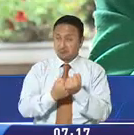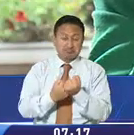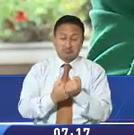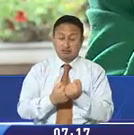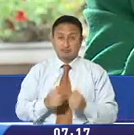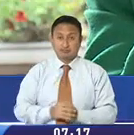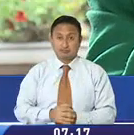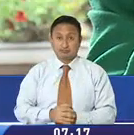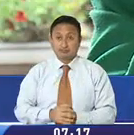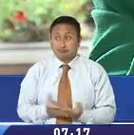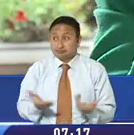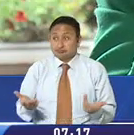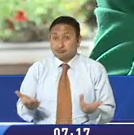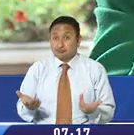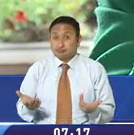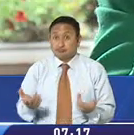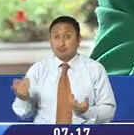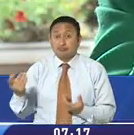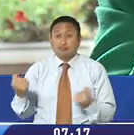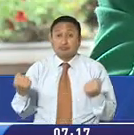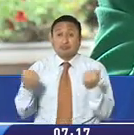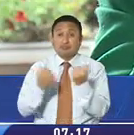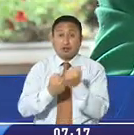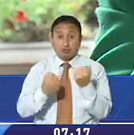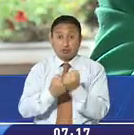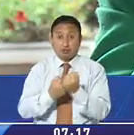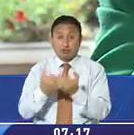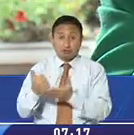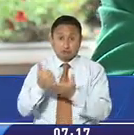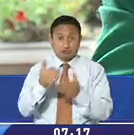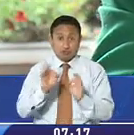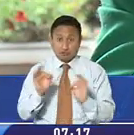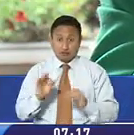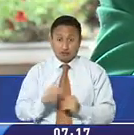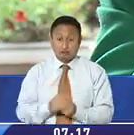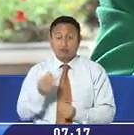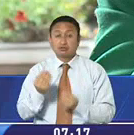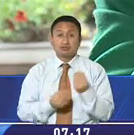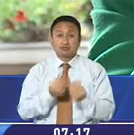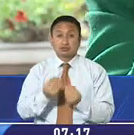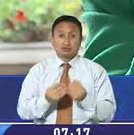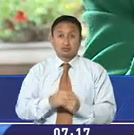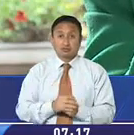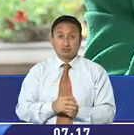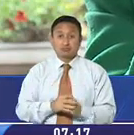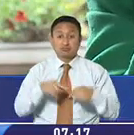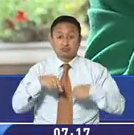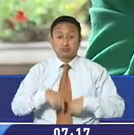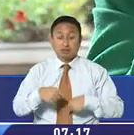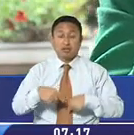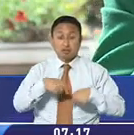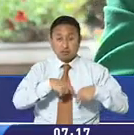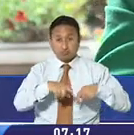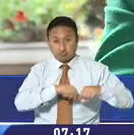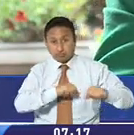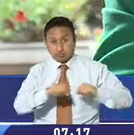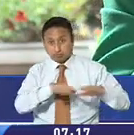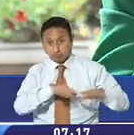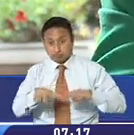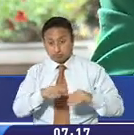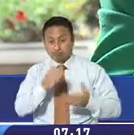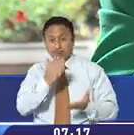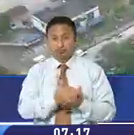no tenemos esa ayuda, lo que sucede es que se retrasan los procesos de